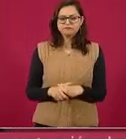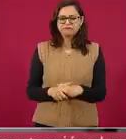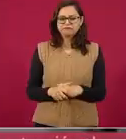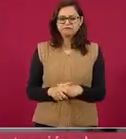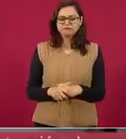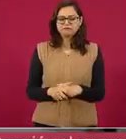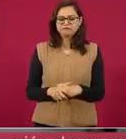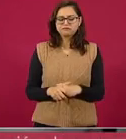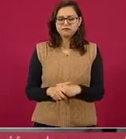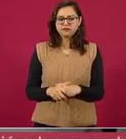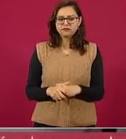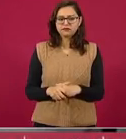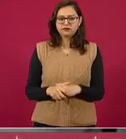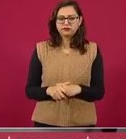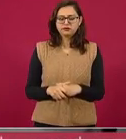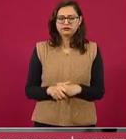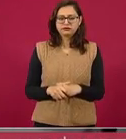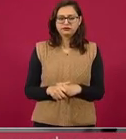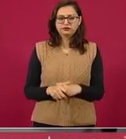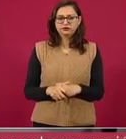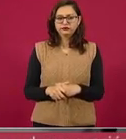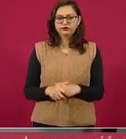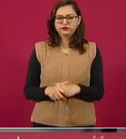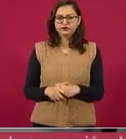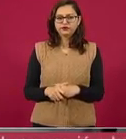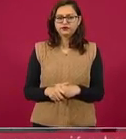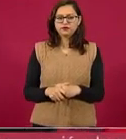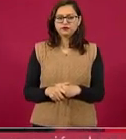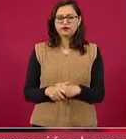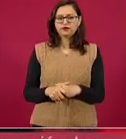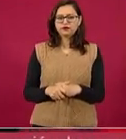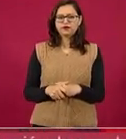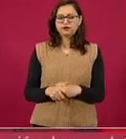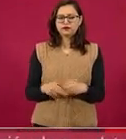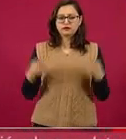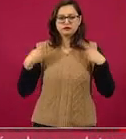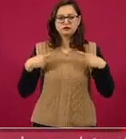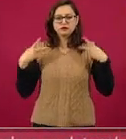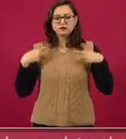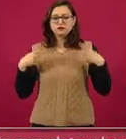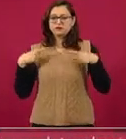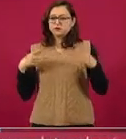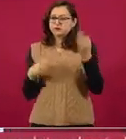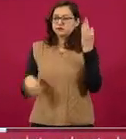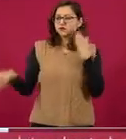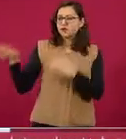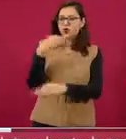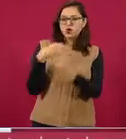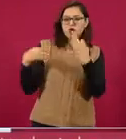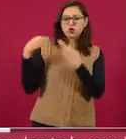eso. Para que todos pusieran